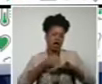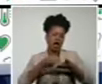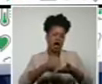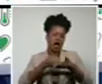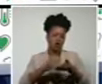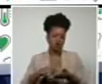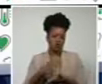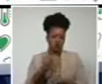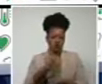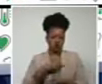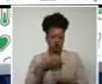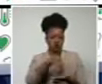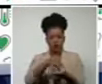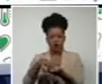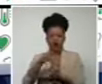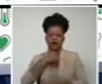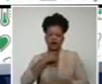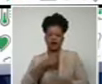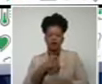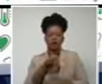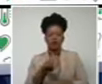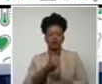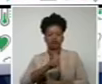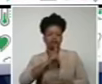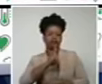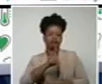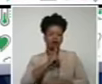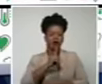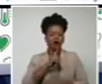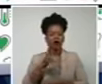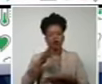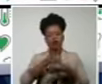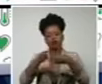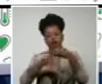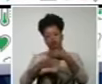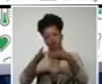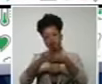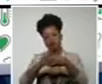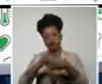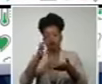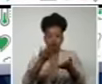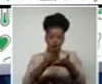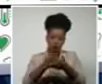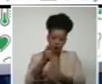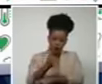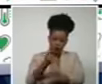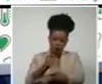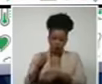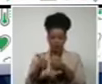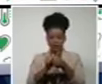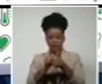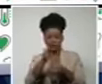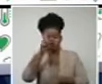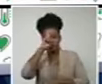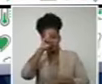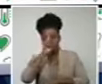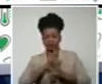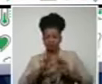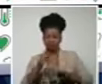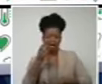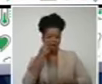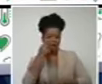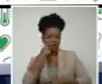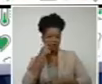en sectores como los recursos hidráulicos, la construcción, la educación, el deporte y la salud, como ya hemos visto en otros